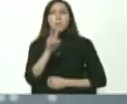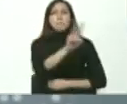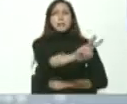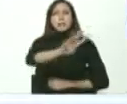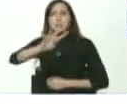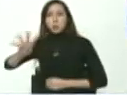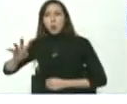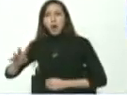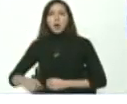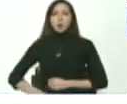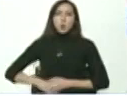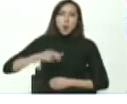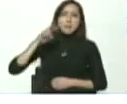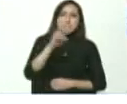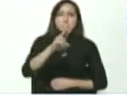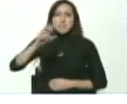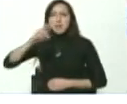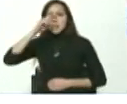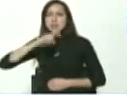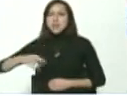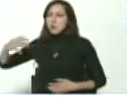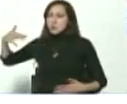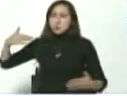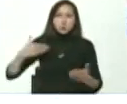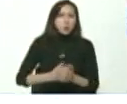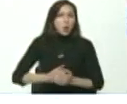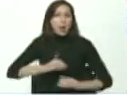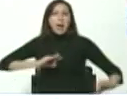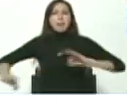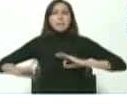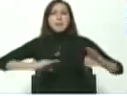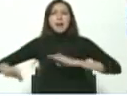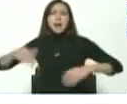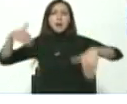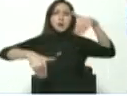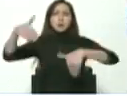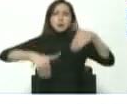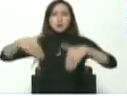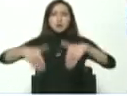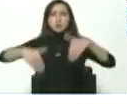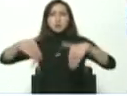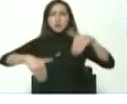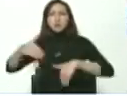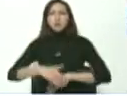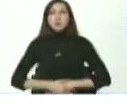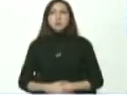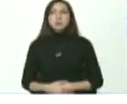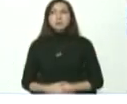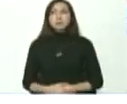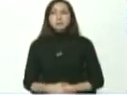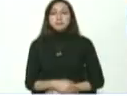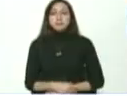24 en 20 años. A prepararse, pues, a prepararse.